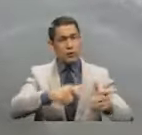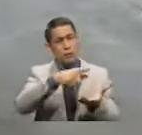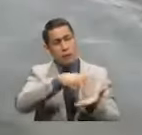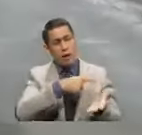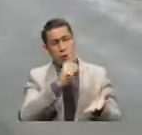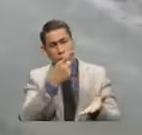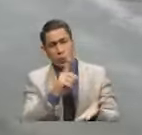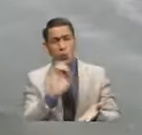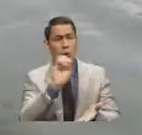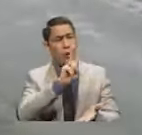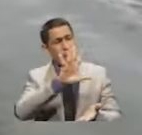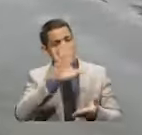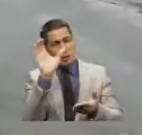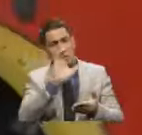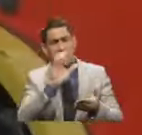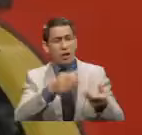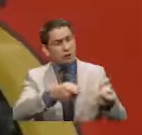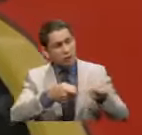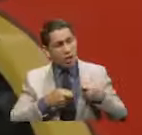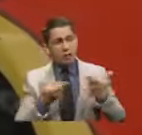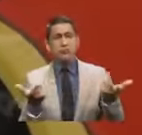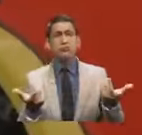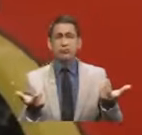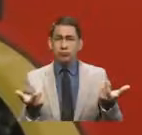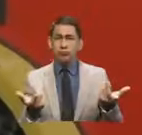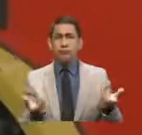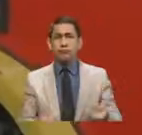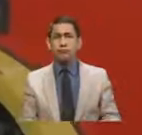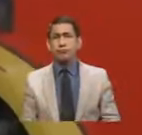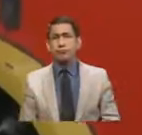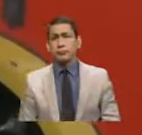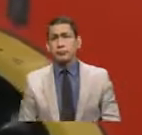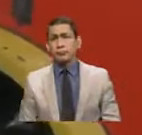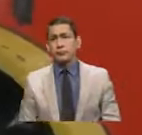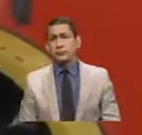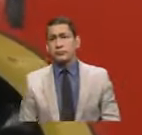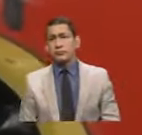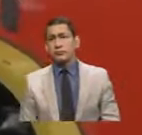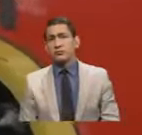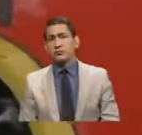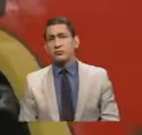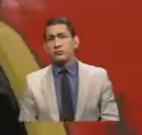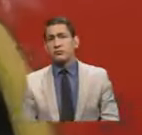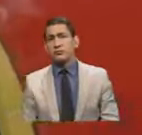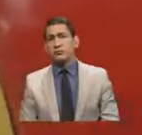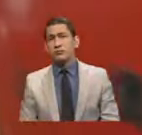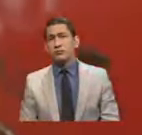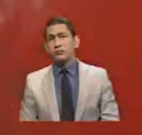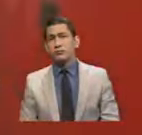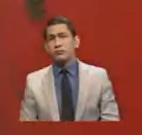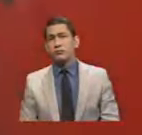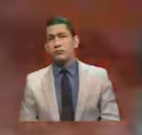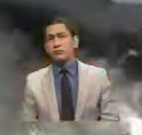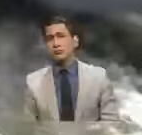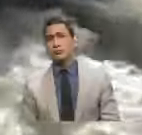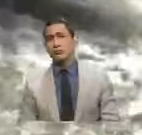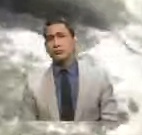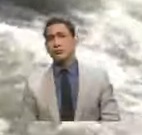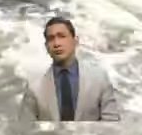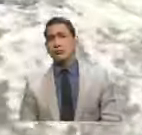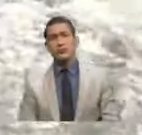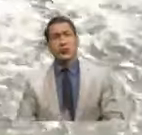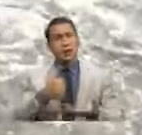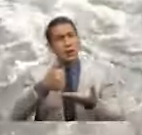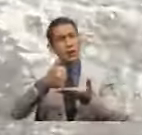Para la comida más que sea. Ya, José Delgado, le hago para la niño. Se nos vienen a ayudar, mate, o